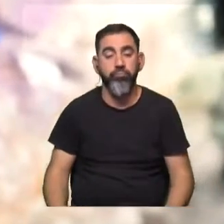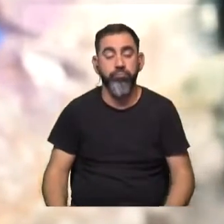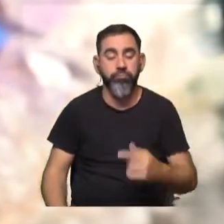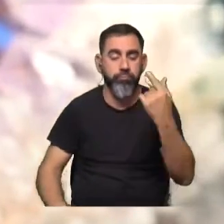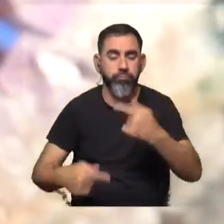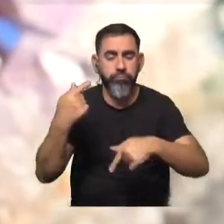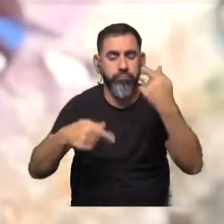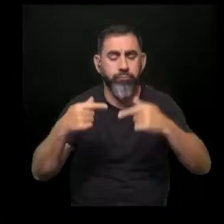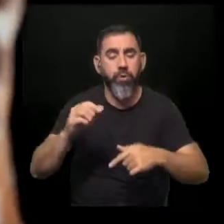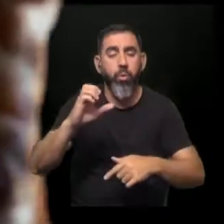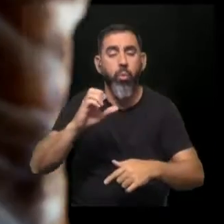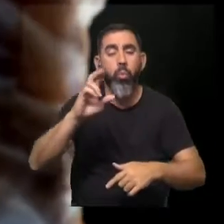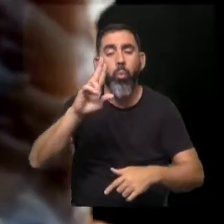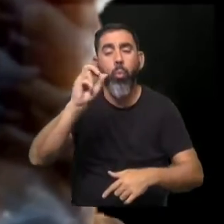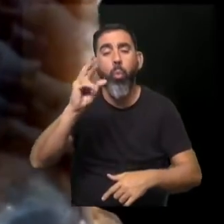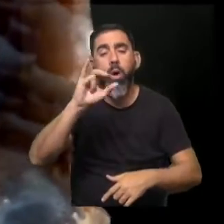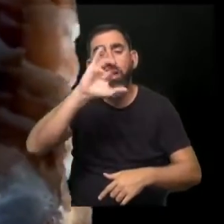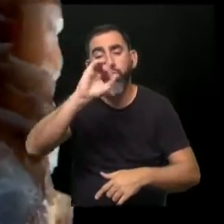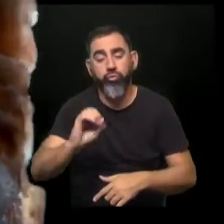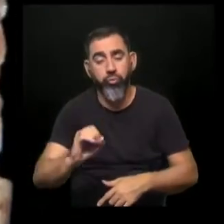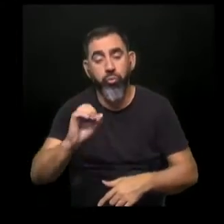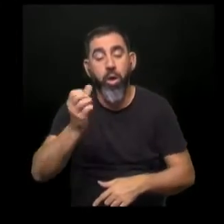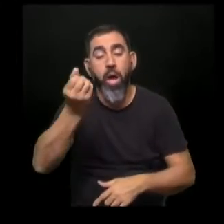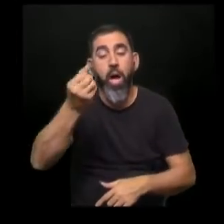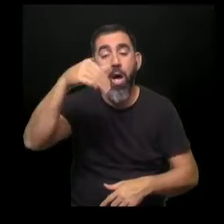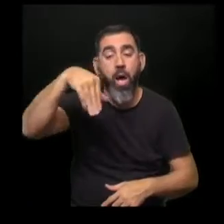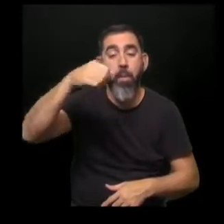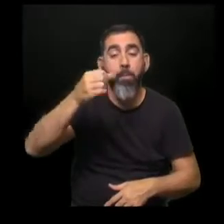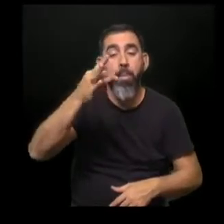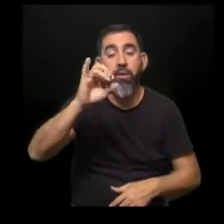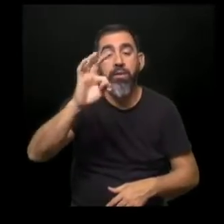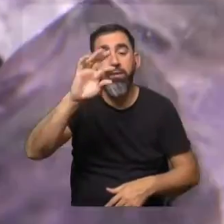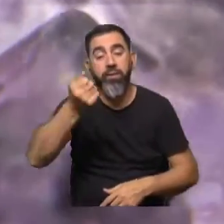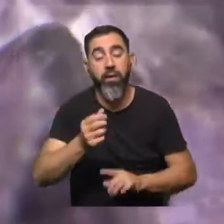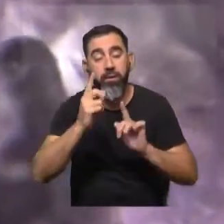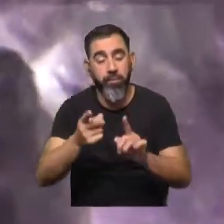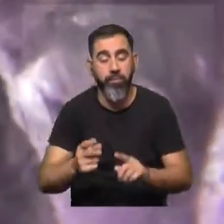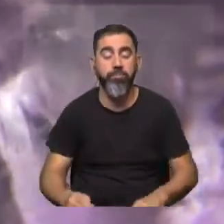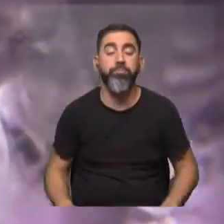incluso el cuarzo y las diferentes variedades de cuarzo son consideradas piedras semipreciosas.